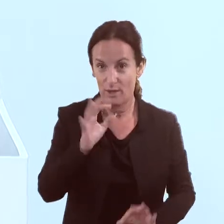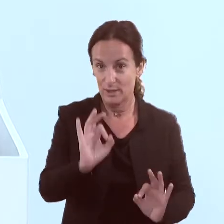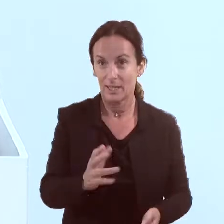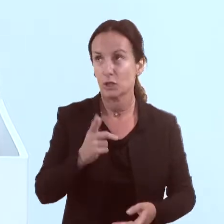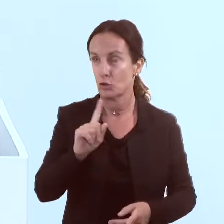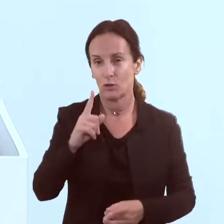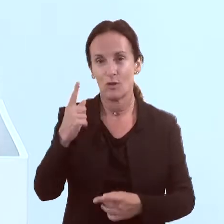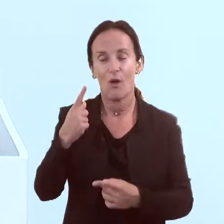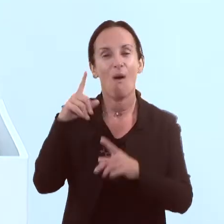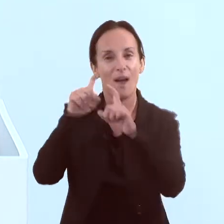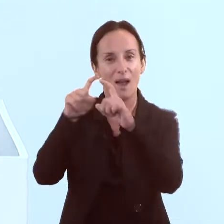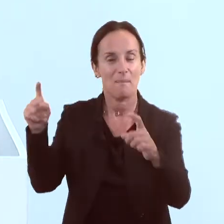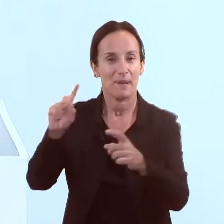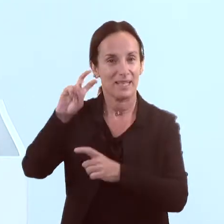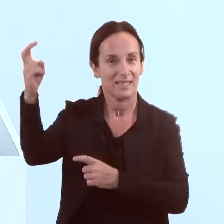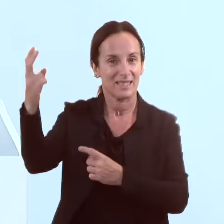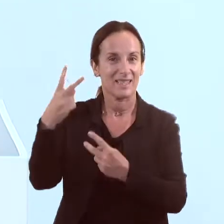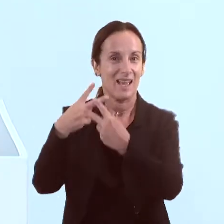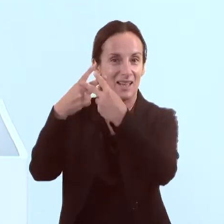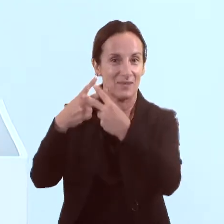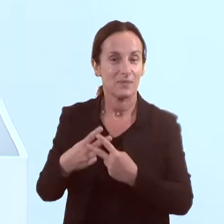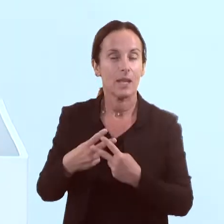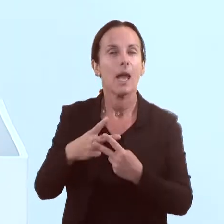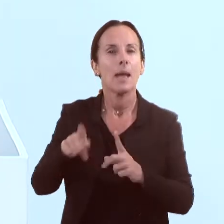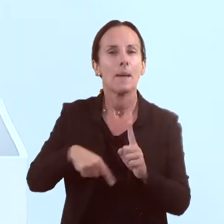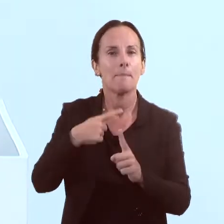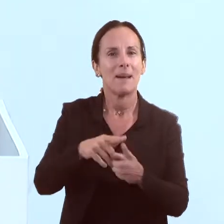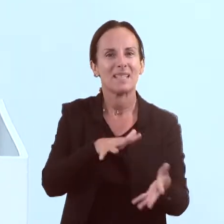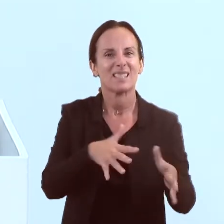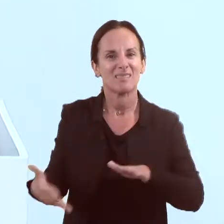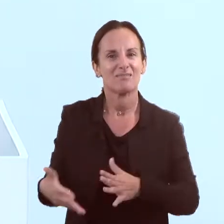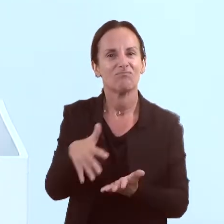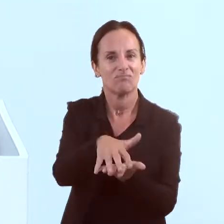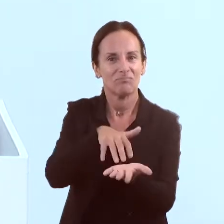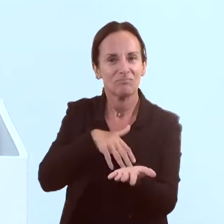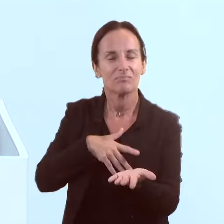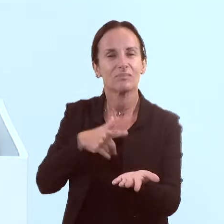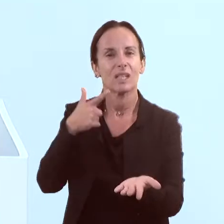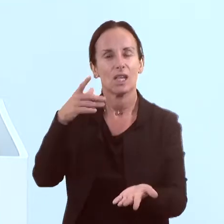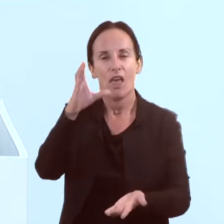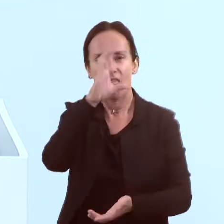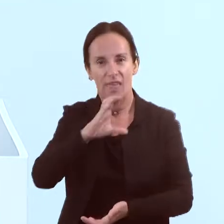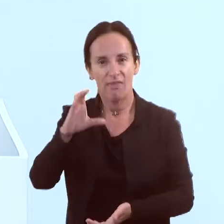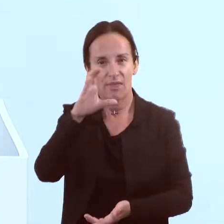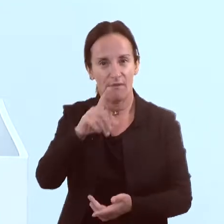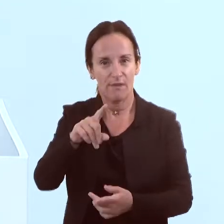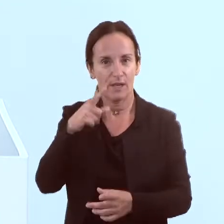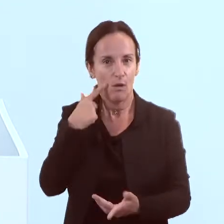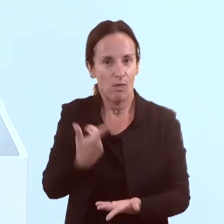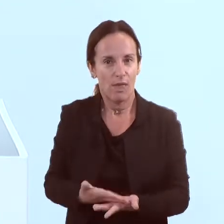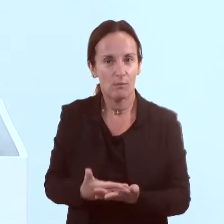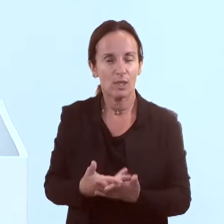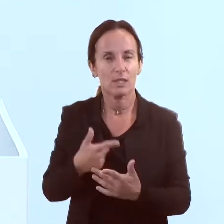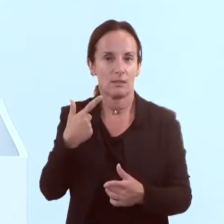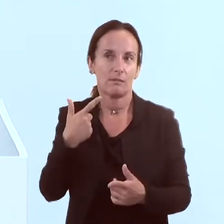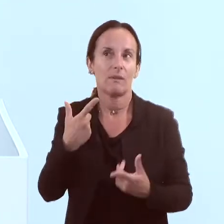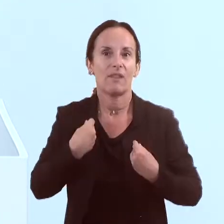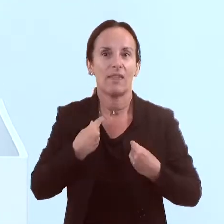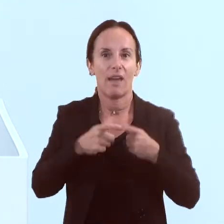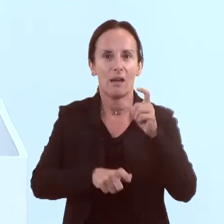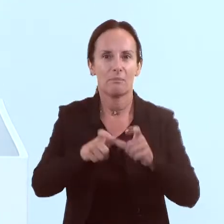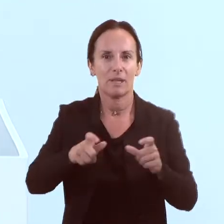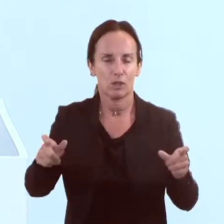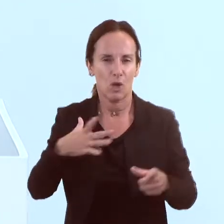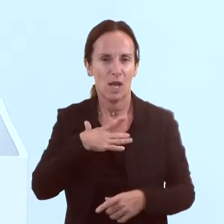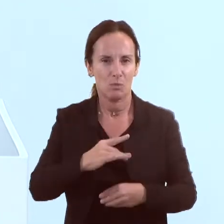ser capaces de generar conocimiento científico que demuestre que somos capaces de mejorar la vida de las personas. Pero además de